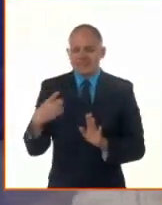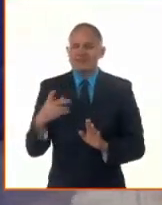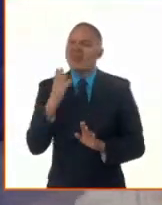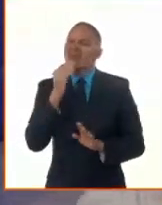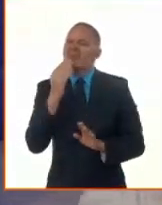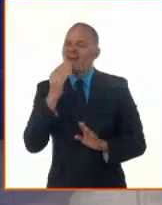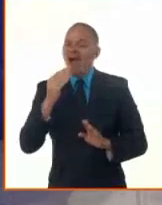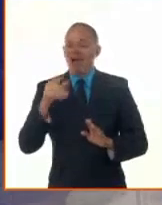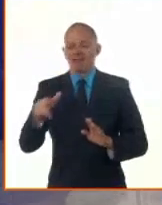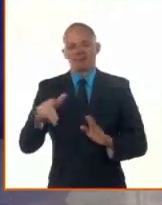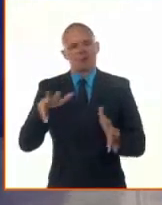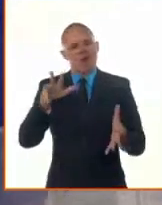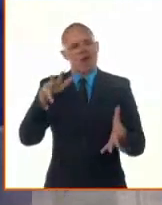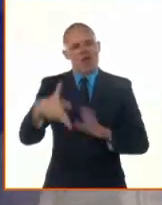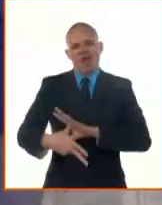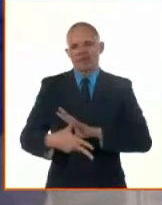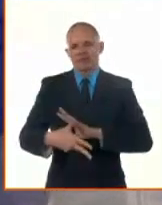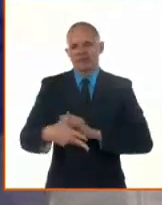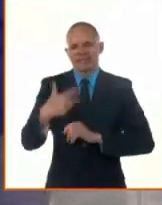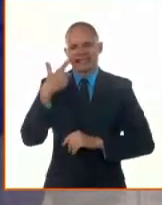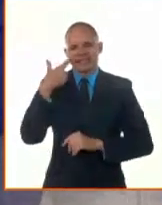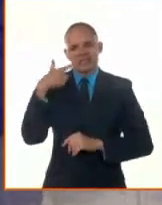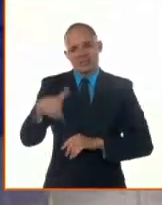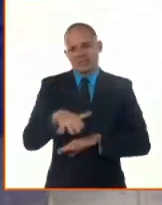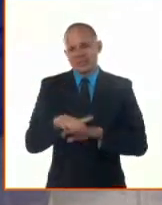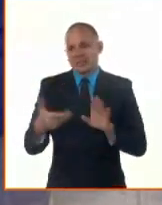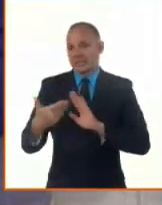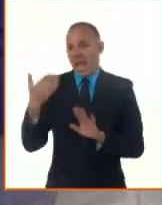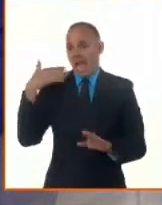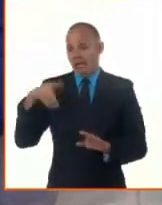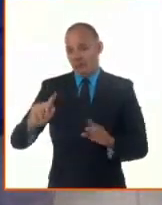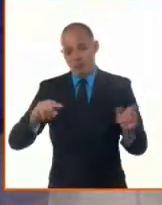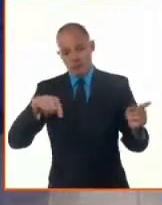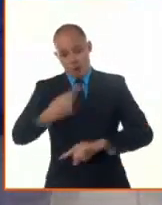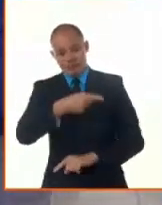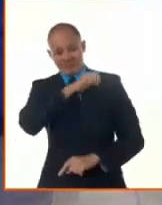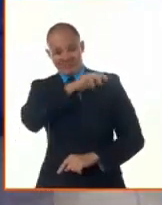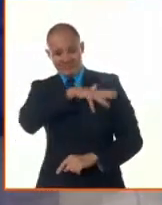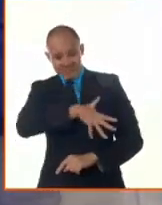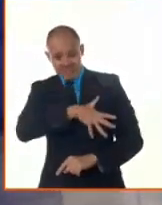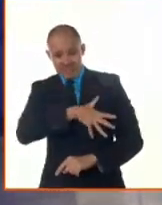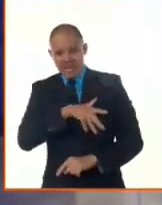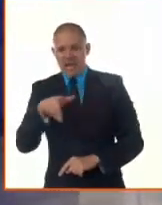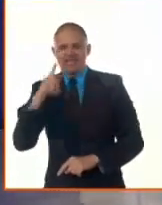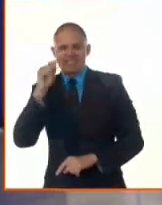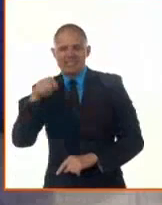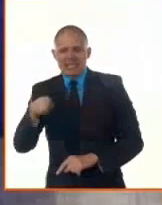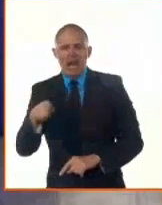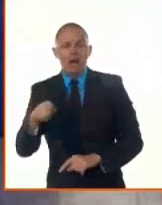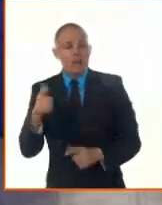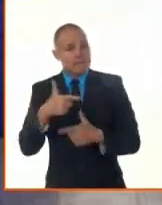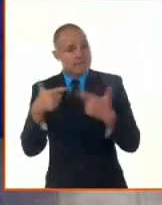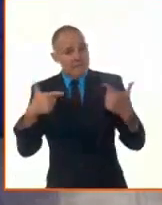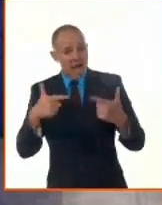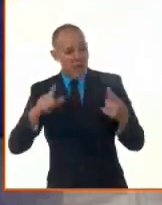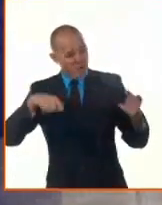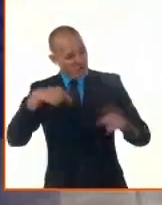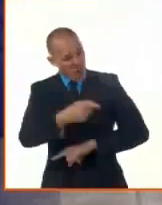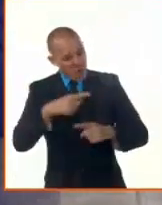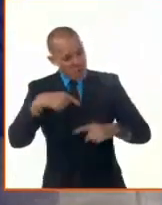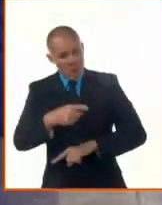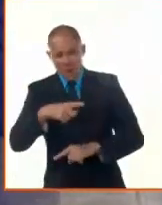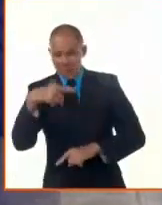constante de Israel contra el palestino pues no tenía una respuesta vamos a decir una anime una una respuesta firme